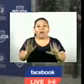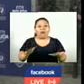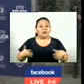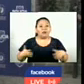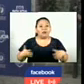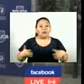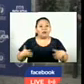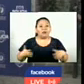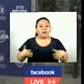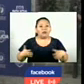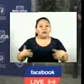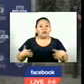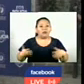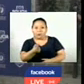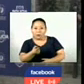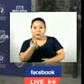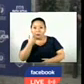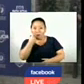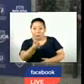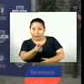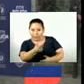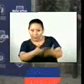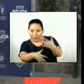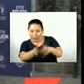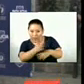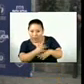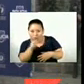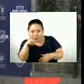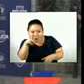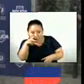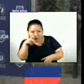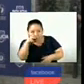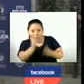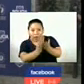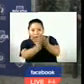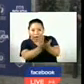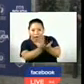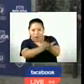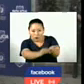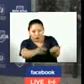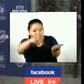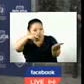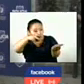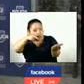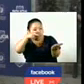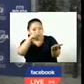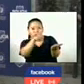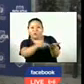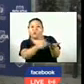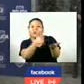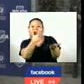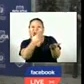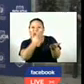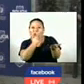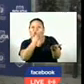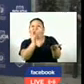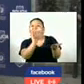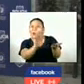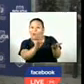para identificar todas estas embarcaciones que se había visto un movimiento